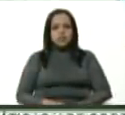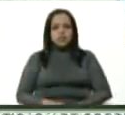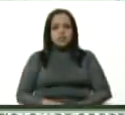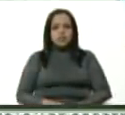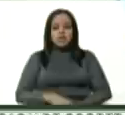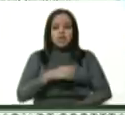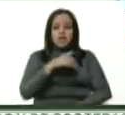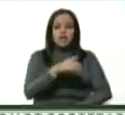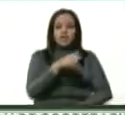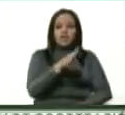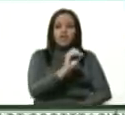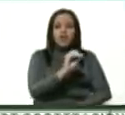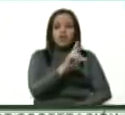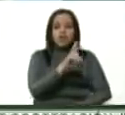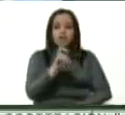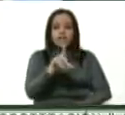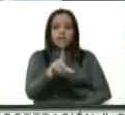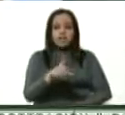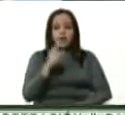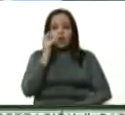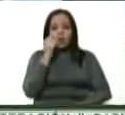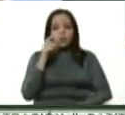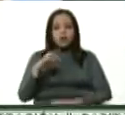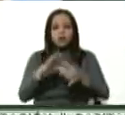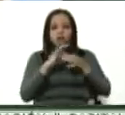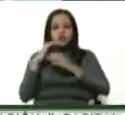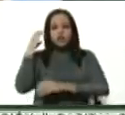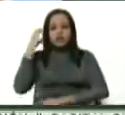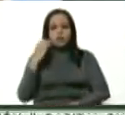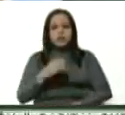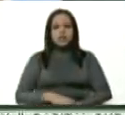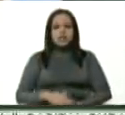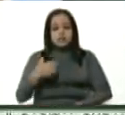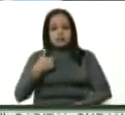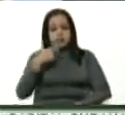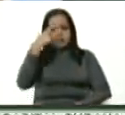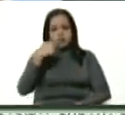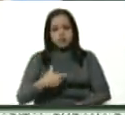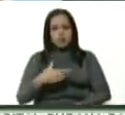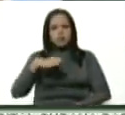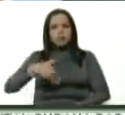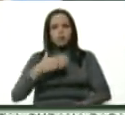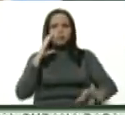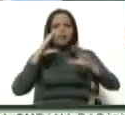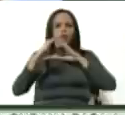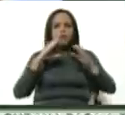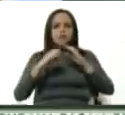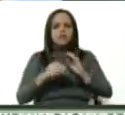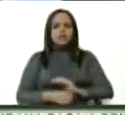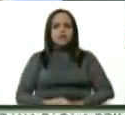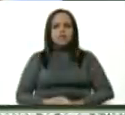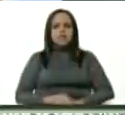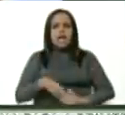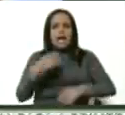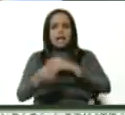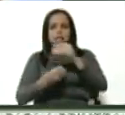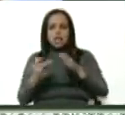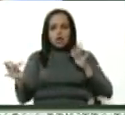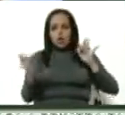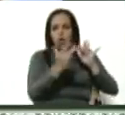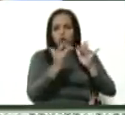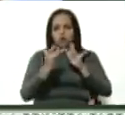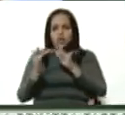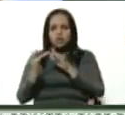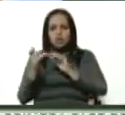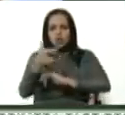y Jorge Arriaza, pues, de mantener la comunicación al más alto nivel de poder hacer los puentes respectivos con esos